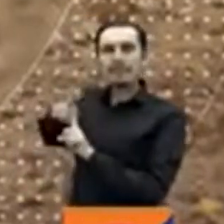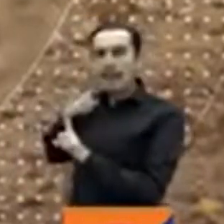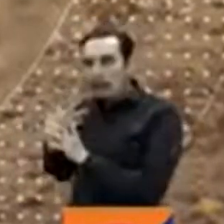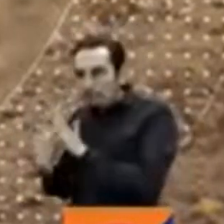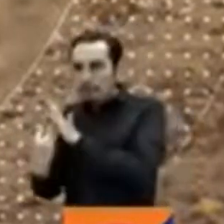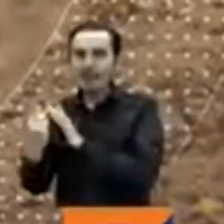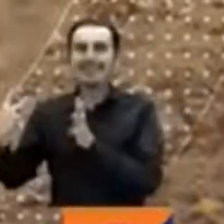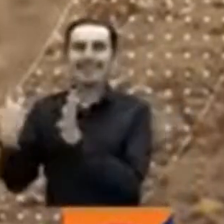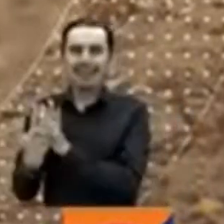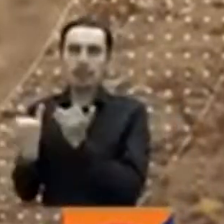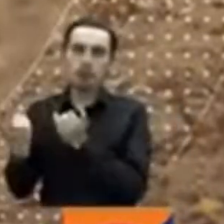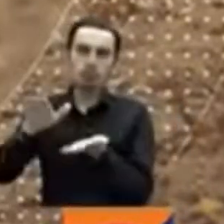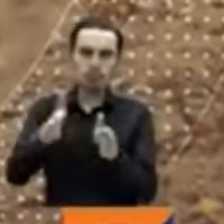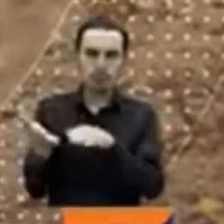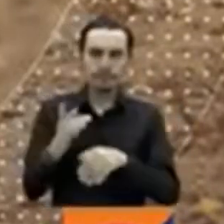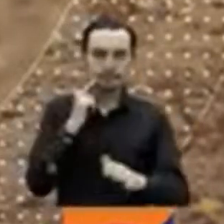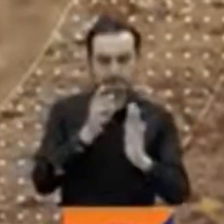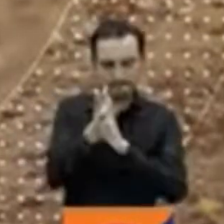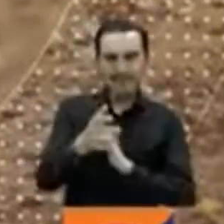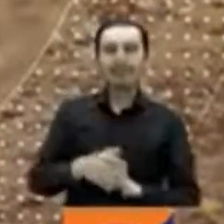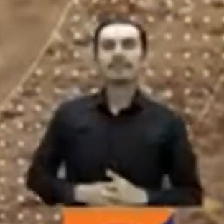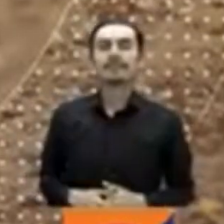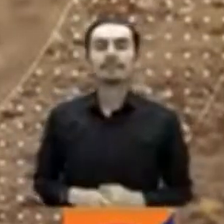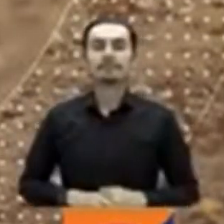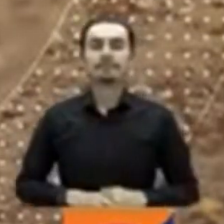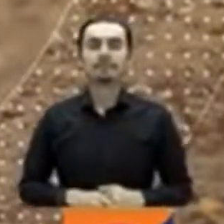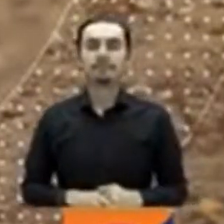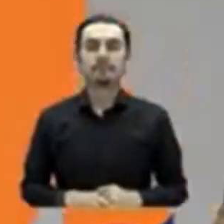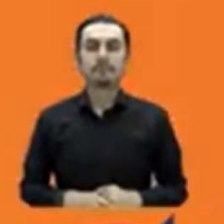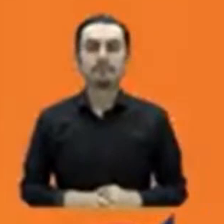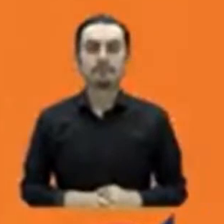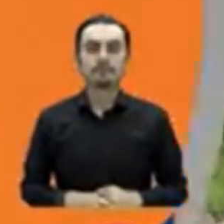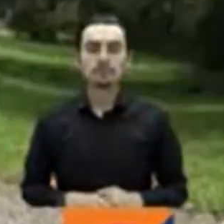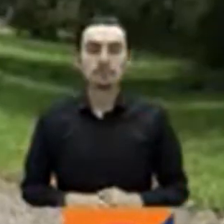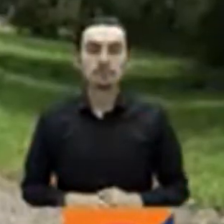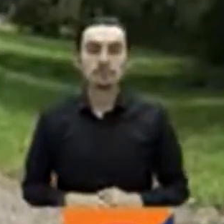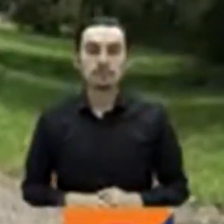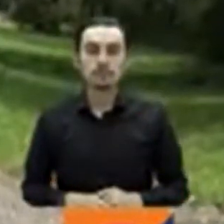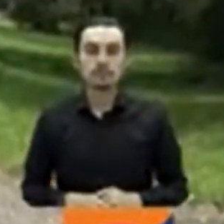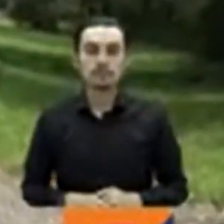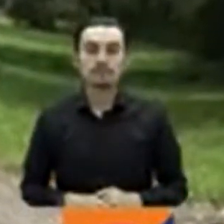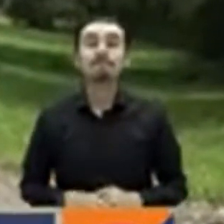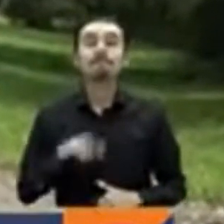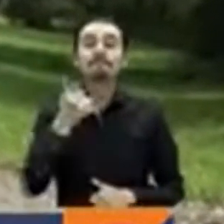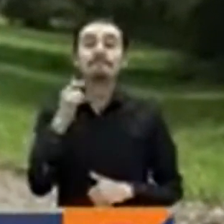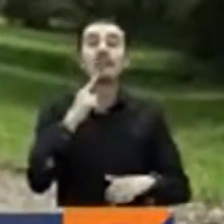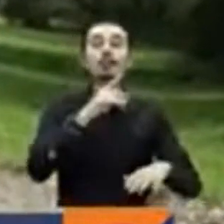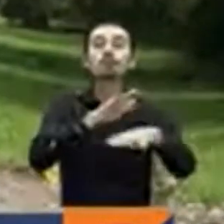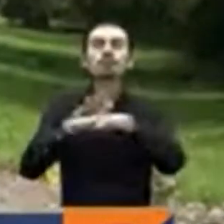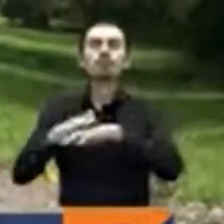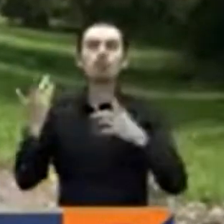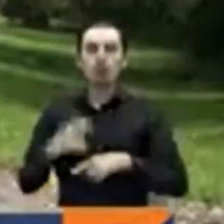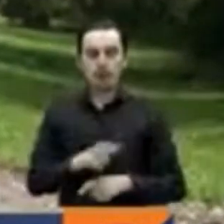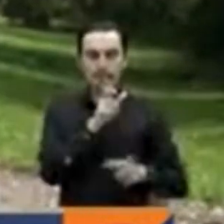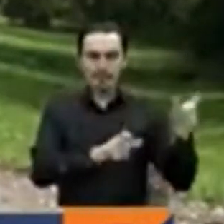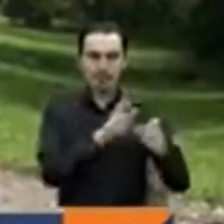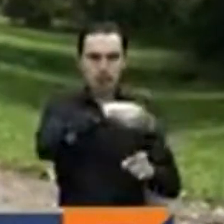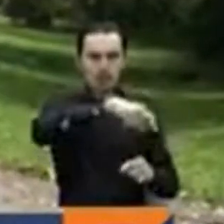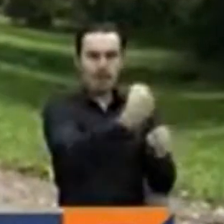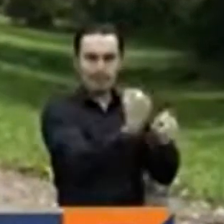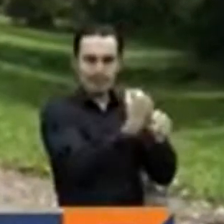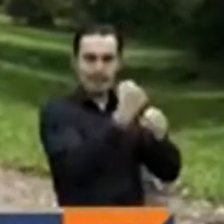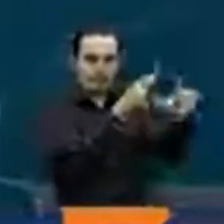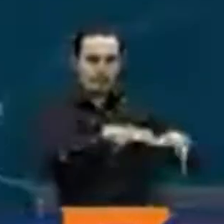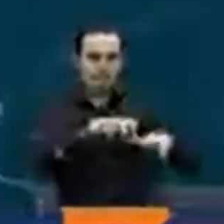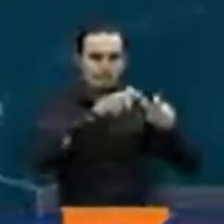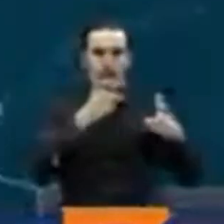Paula Palomino, periodista de la Radio Nacional de Colombia, nos tiene más detalles. El hecho se dio a conocer luego de que campesinos de la vereda El Caribe